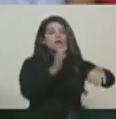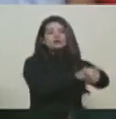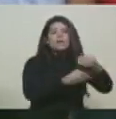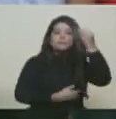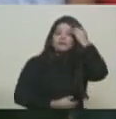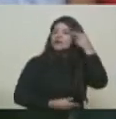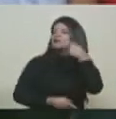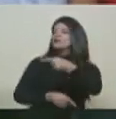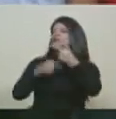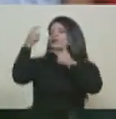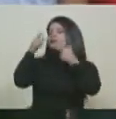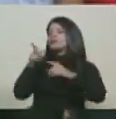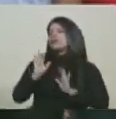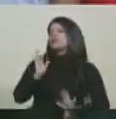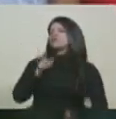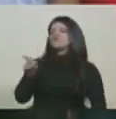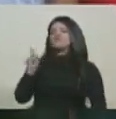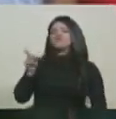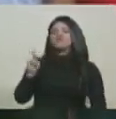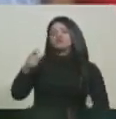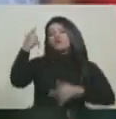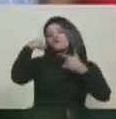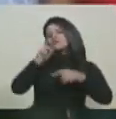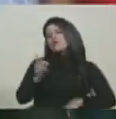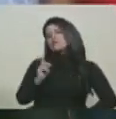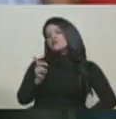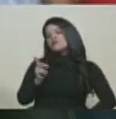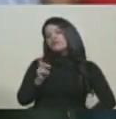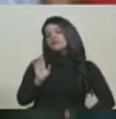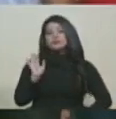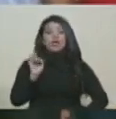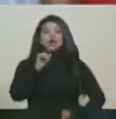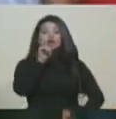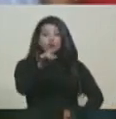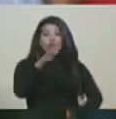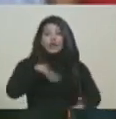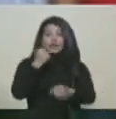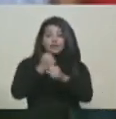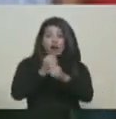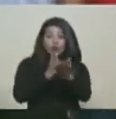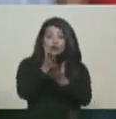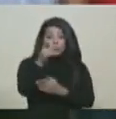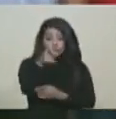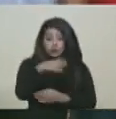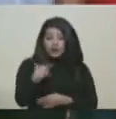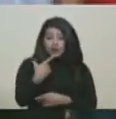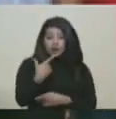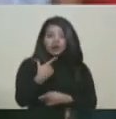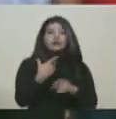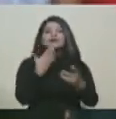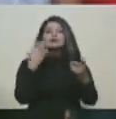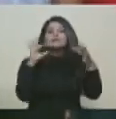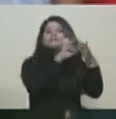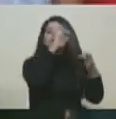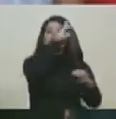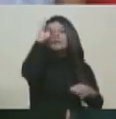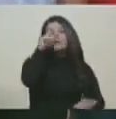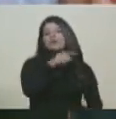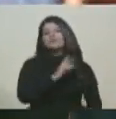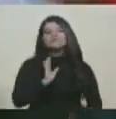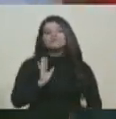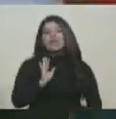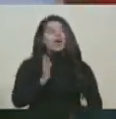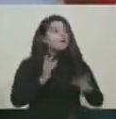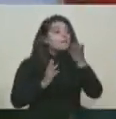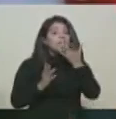chavista aún siendo opositor. La única garantía que usted tiene de su cargo es con Vilma Mora. Porque si no